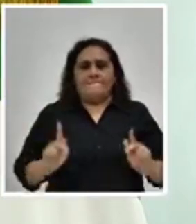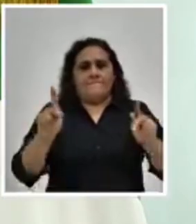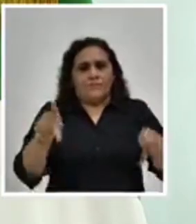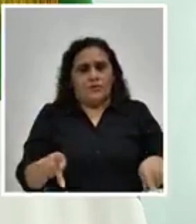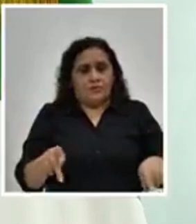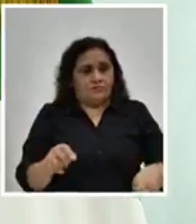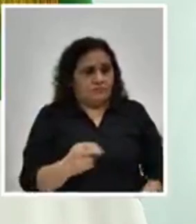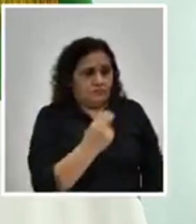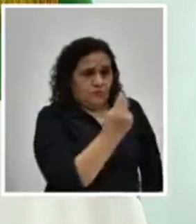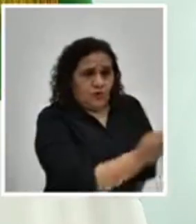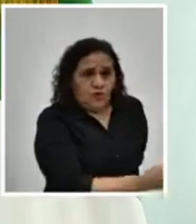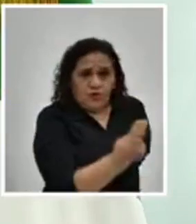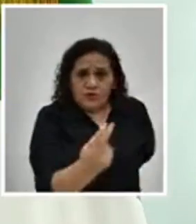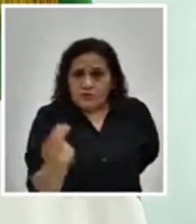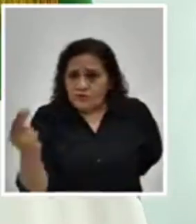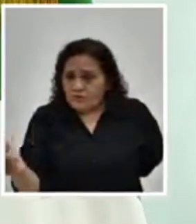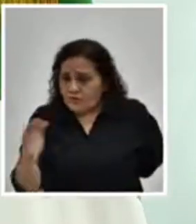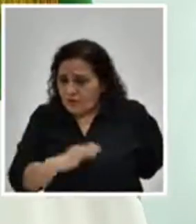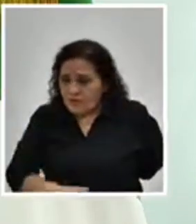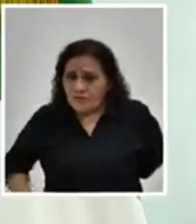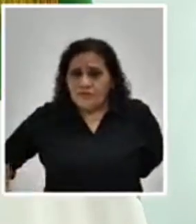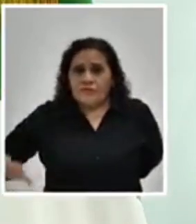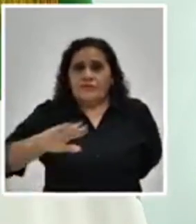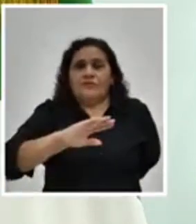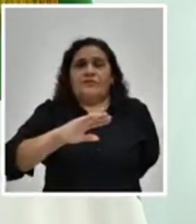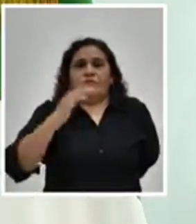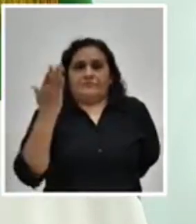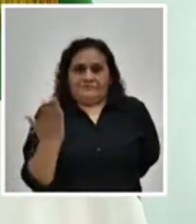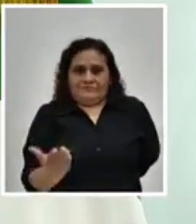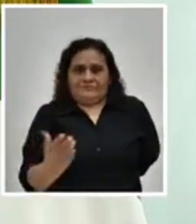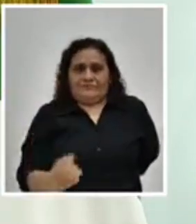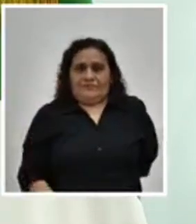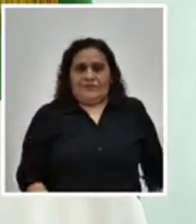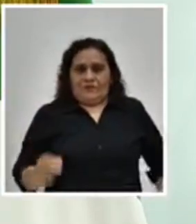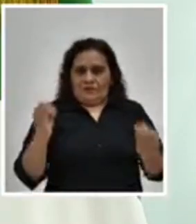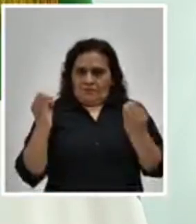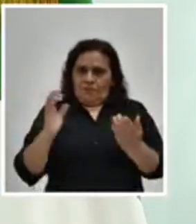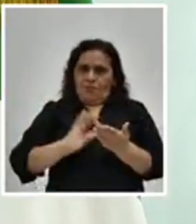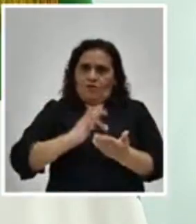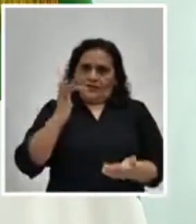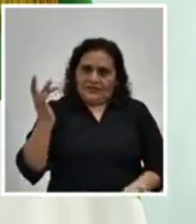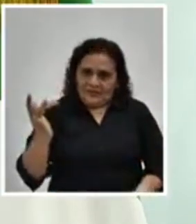progreso de todos ustedes y el progreso de todos nosotros. Muchas gracias.